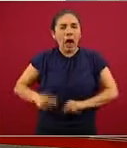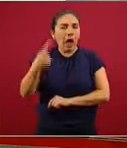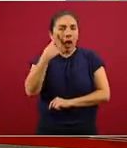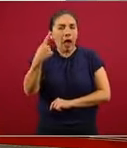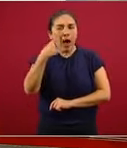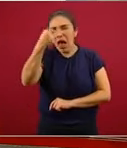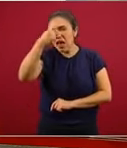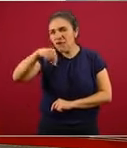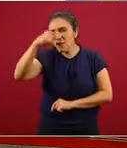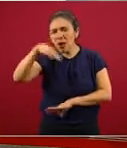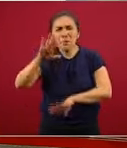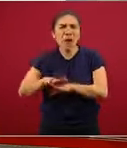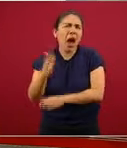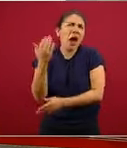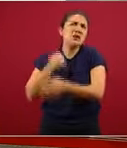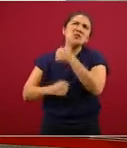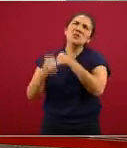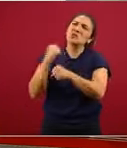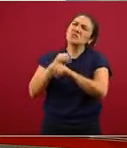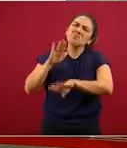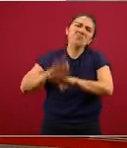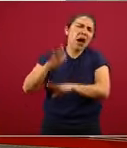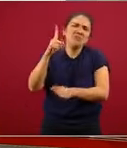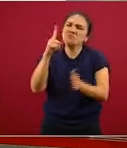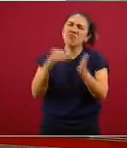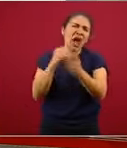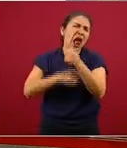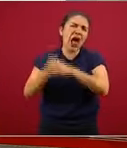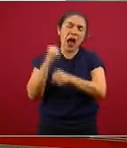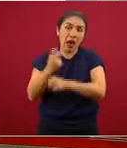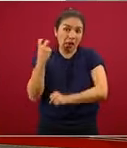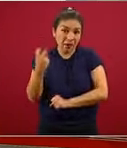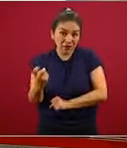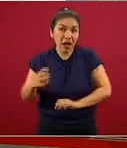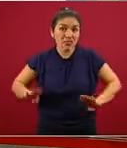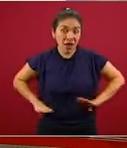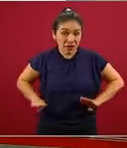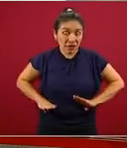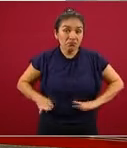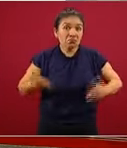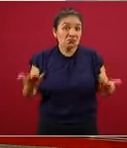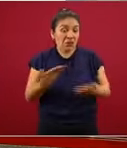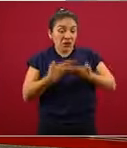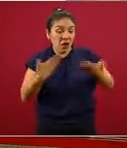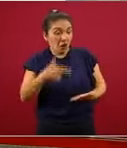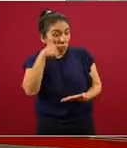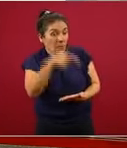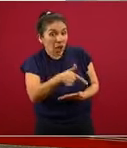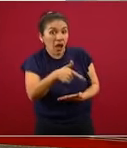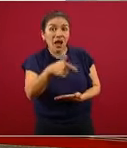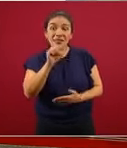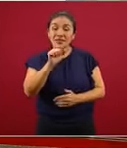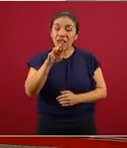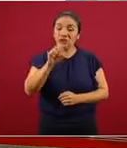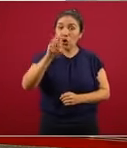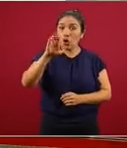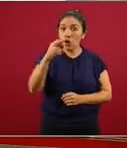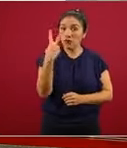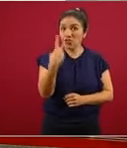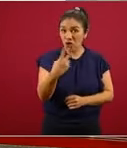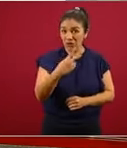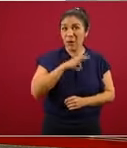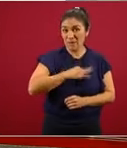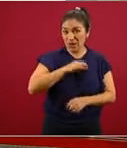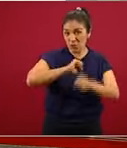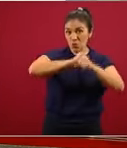hace milenios, literalmente milenios, y posiblemente SARS-CoV-2,